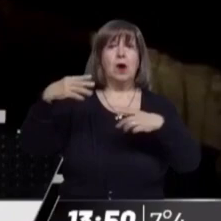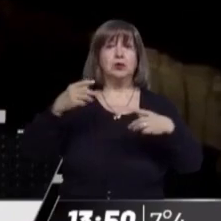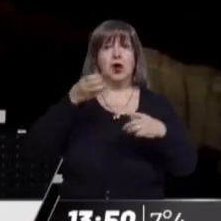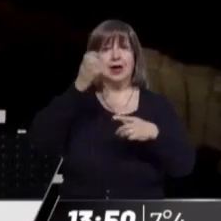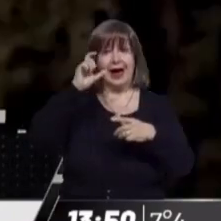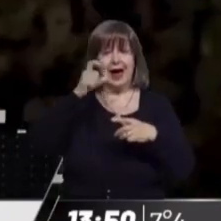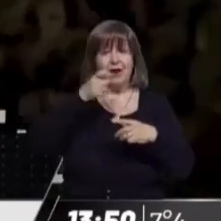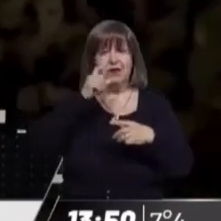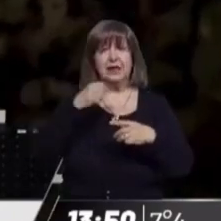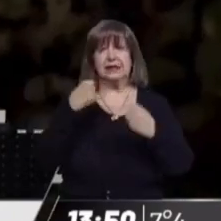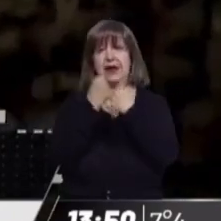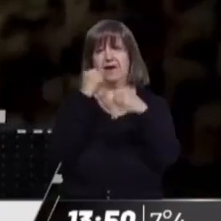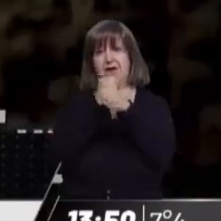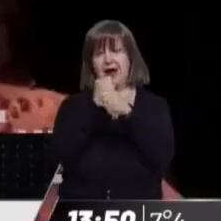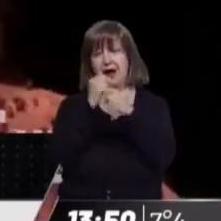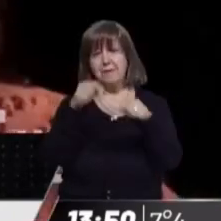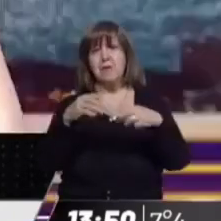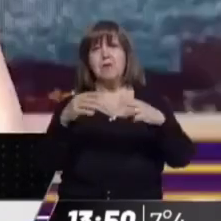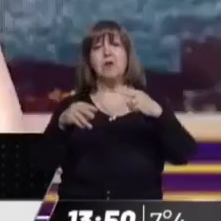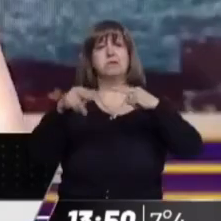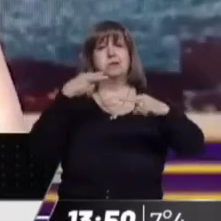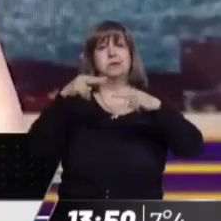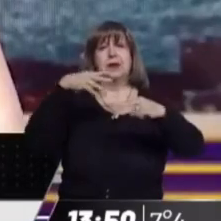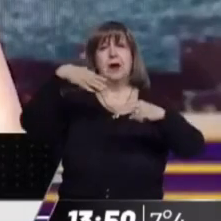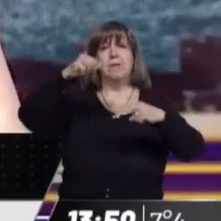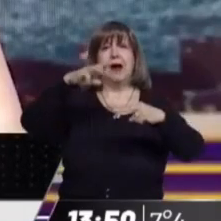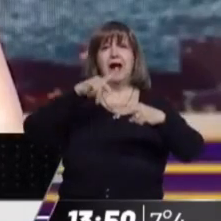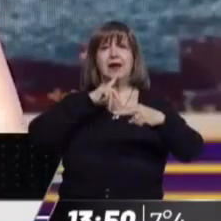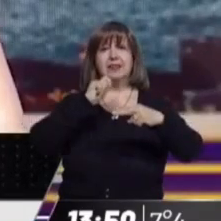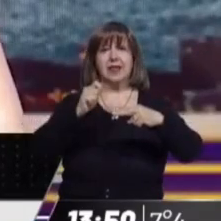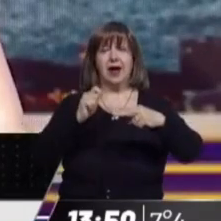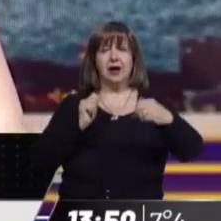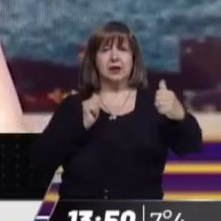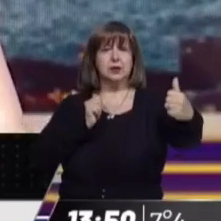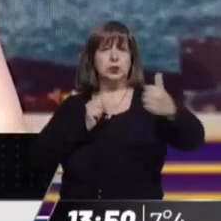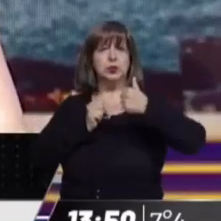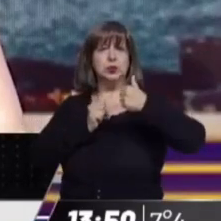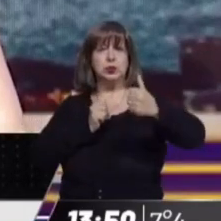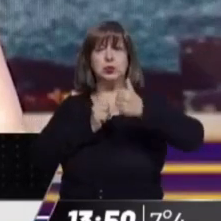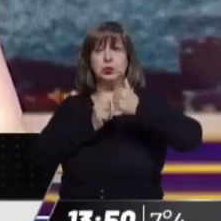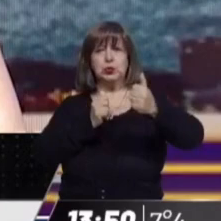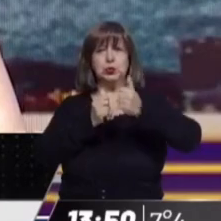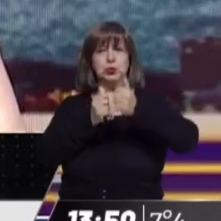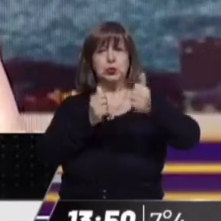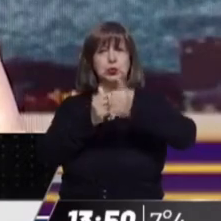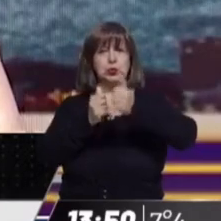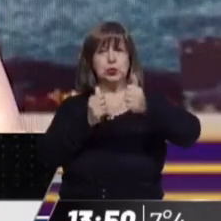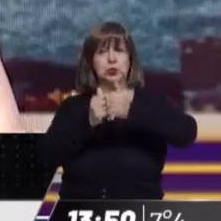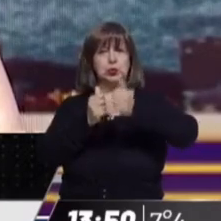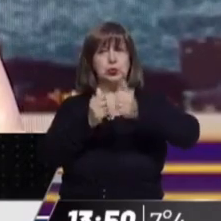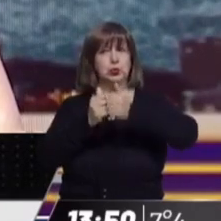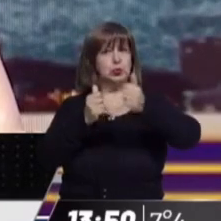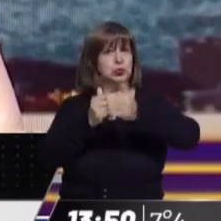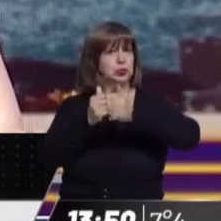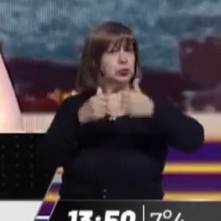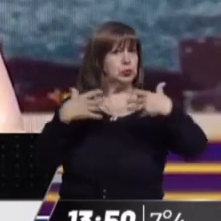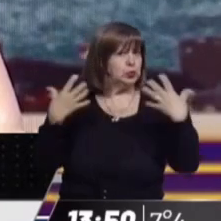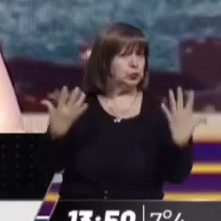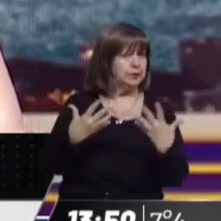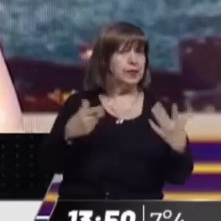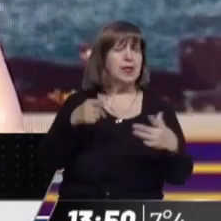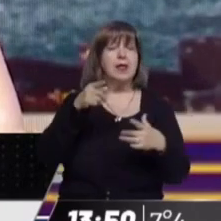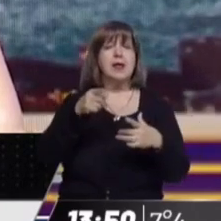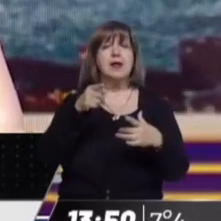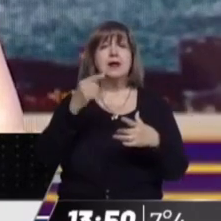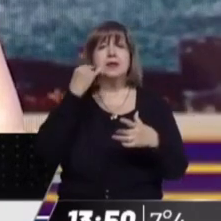con Marta, que en un futuro va a empezar a ser su acosadora sexual y psicológica. Lo más grave de toda esta serie es que transcurre en